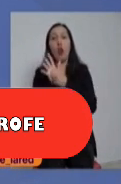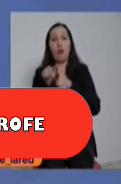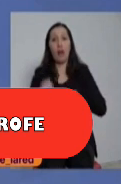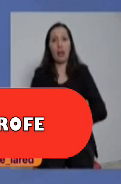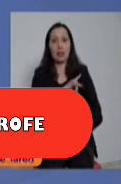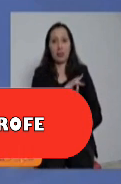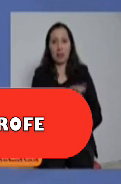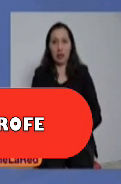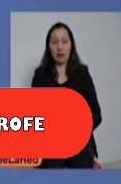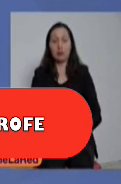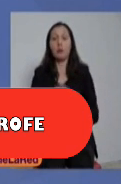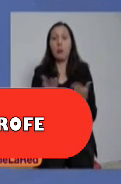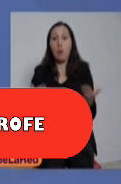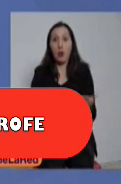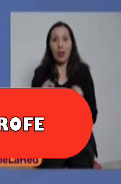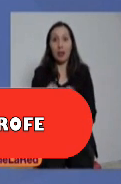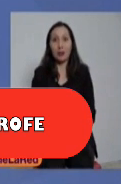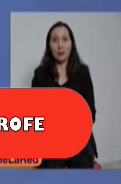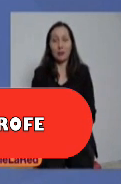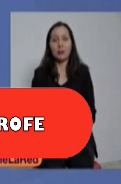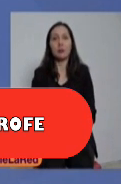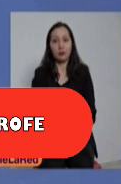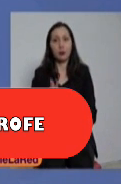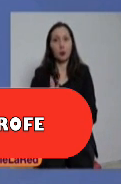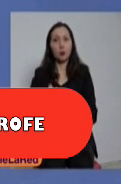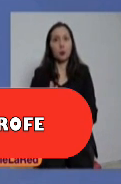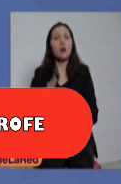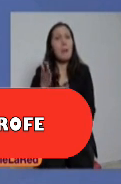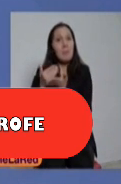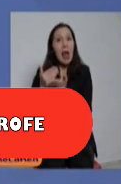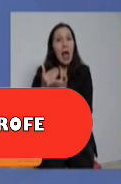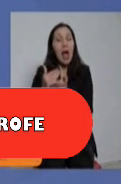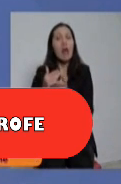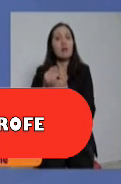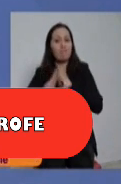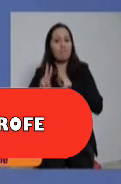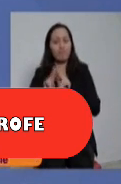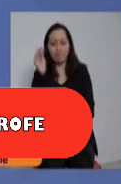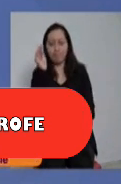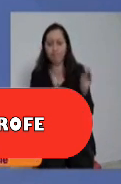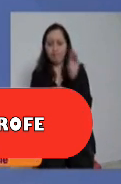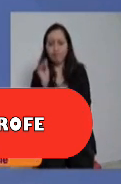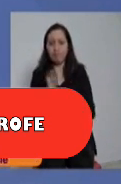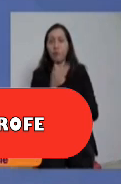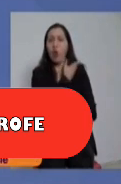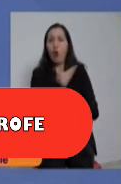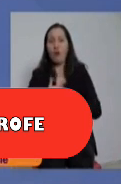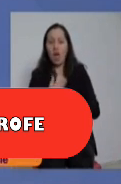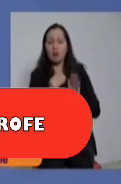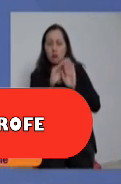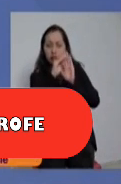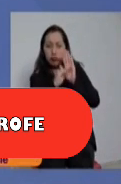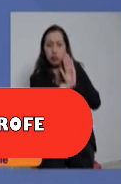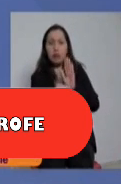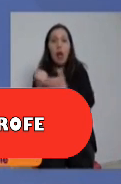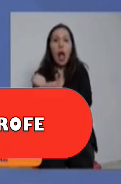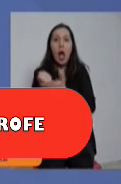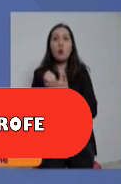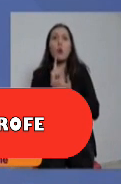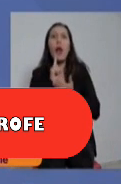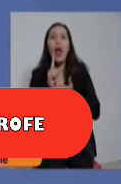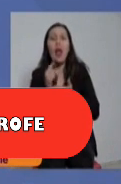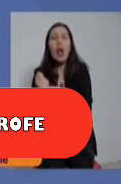nuestro país. Y por estas razones, y siguiendo el plan de acción que diseñamos como gobierno, y lo hicimos con la